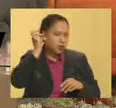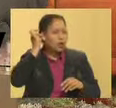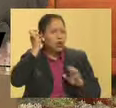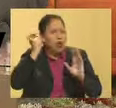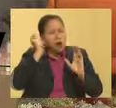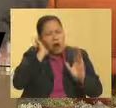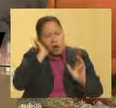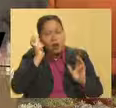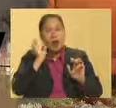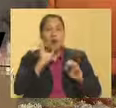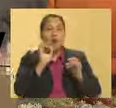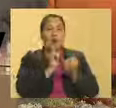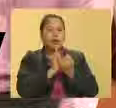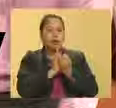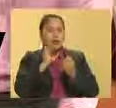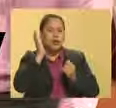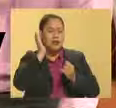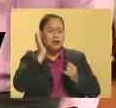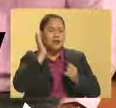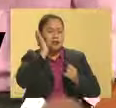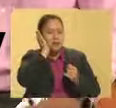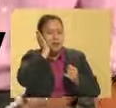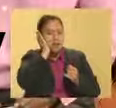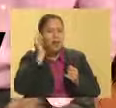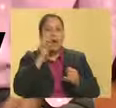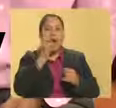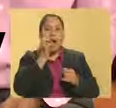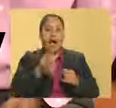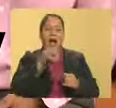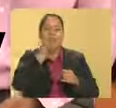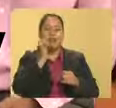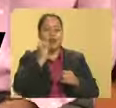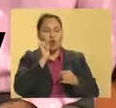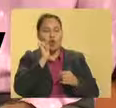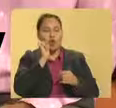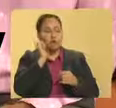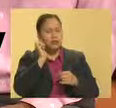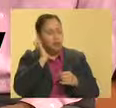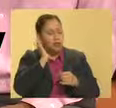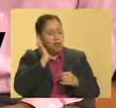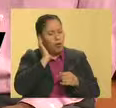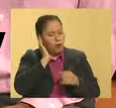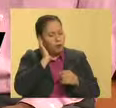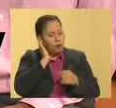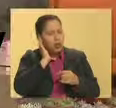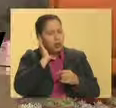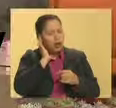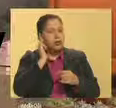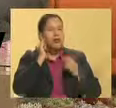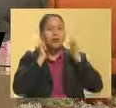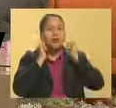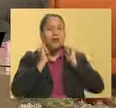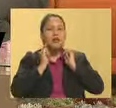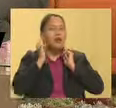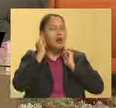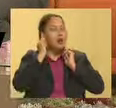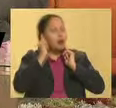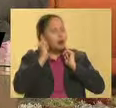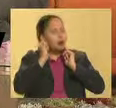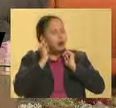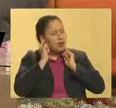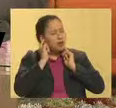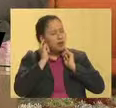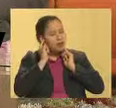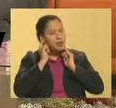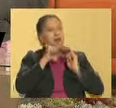la presión de la oreja, o por ejemplo al masticar, al movimiento de la mandíbula, puede haber el dolor y